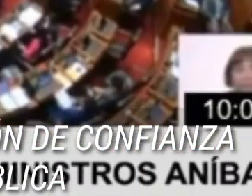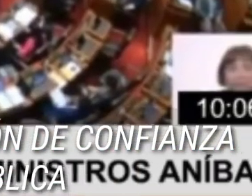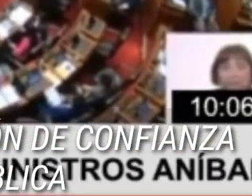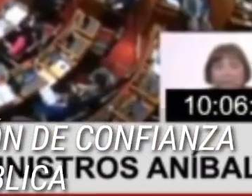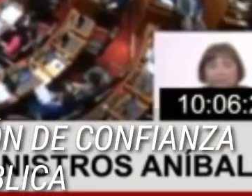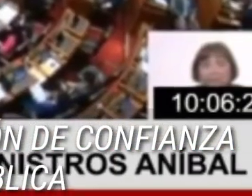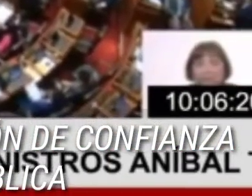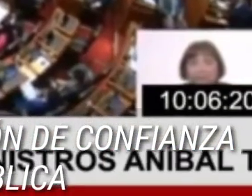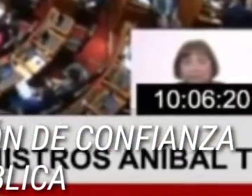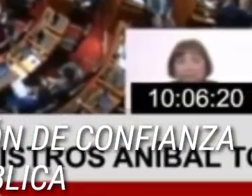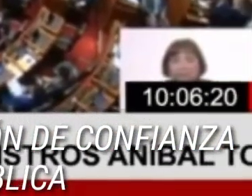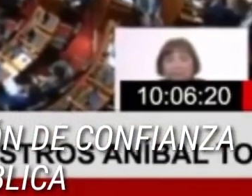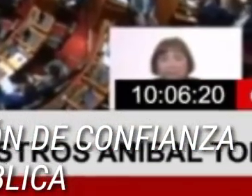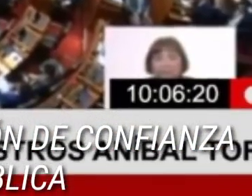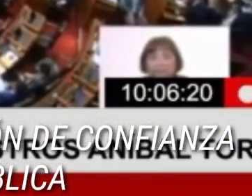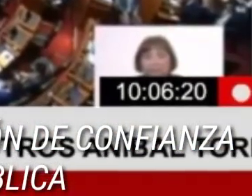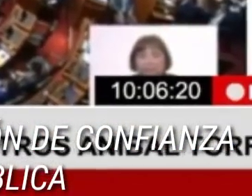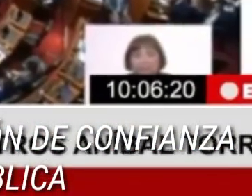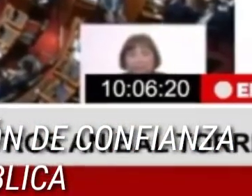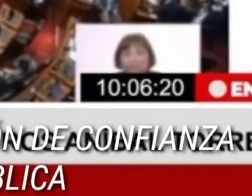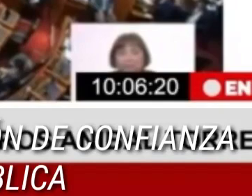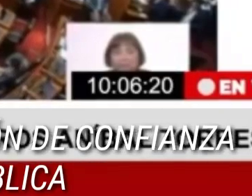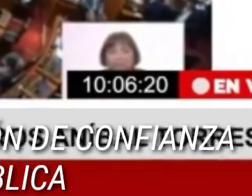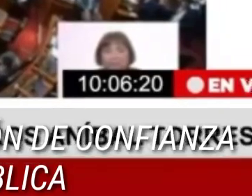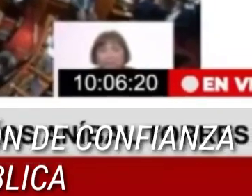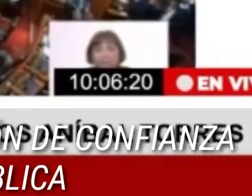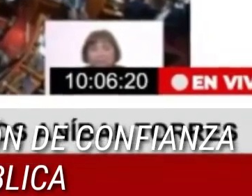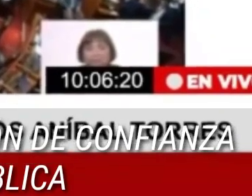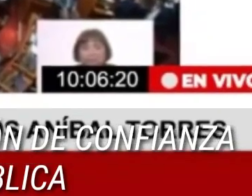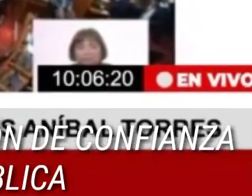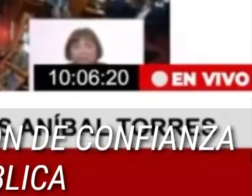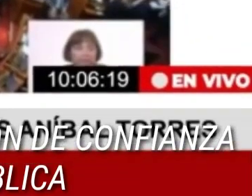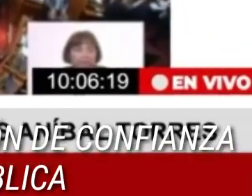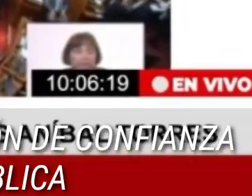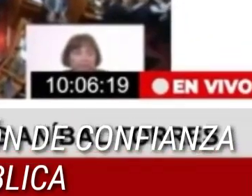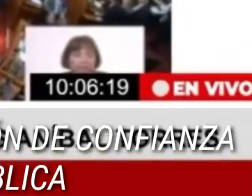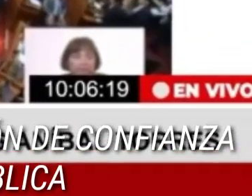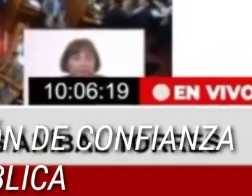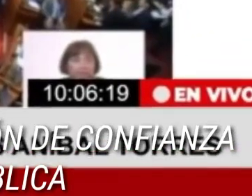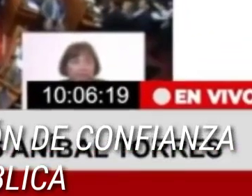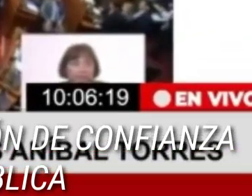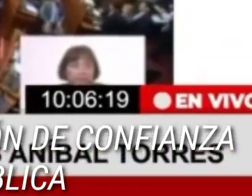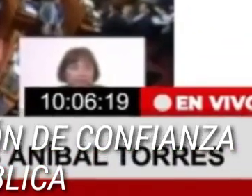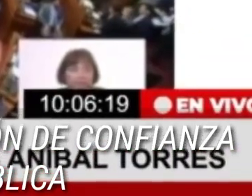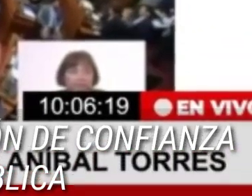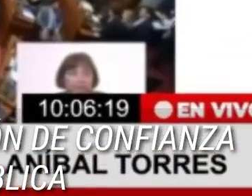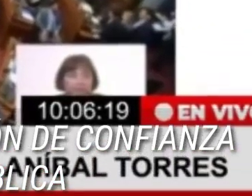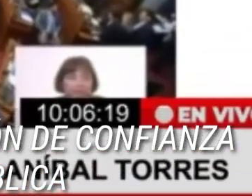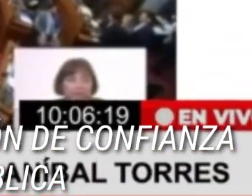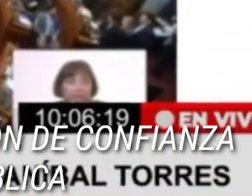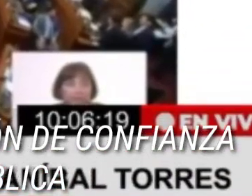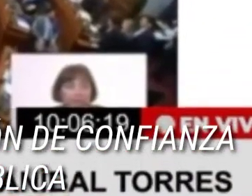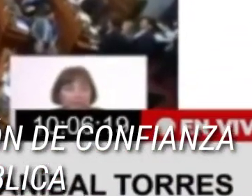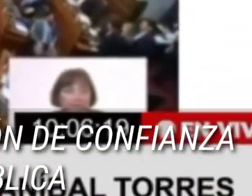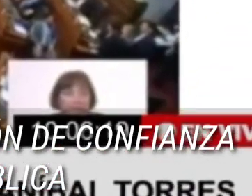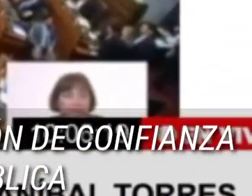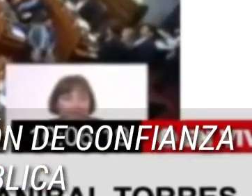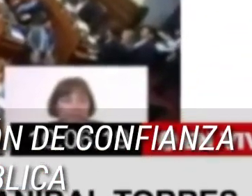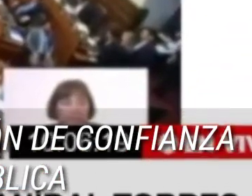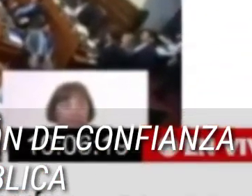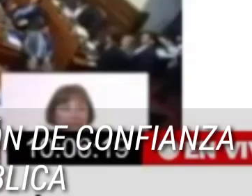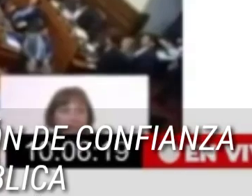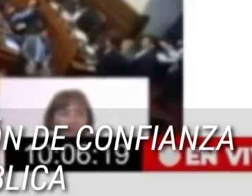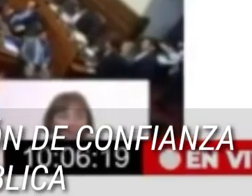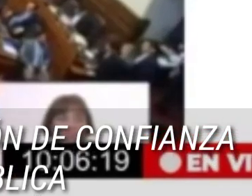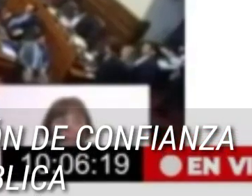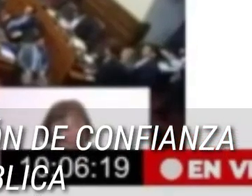deroga la ley 31 399 que fortalece el proceso de aprobación de leyes de reforma constitucional regulado de un